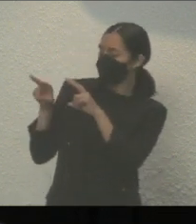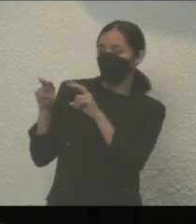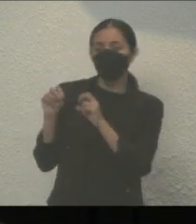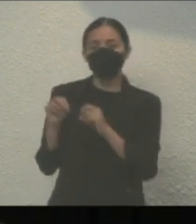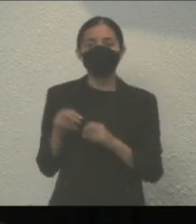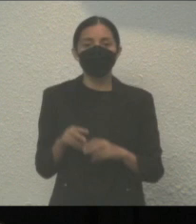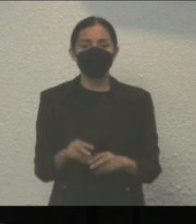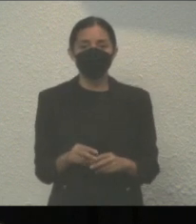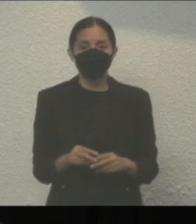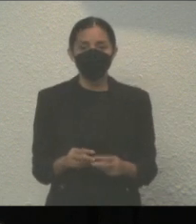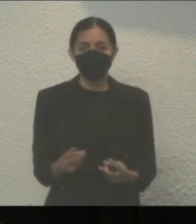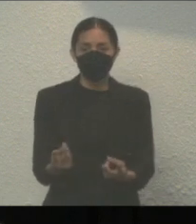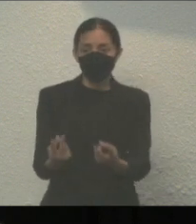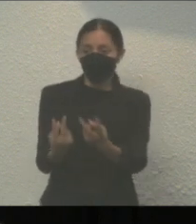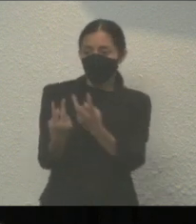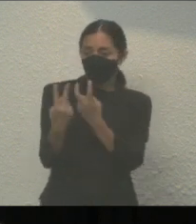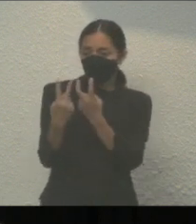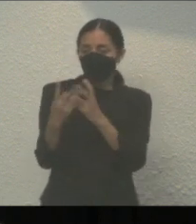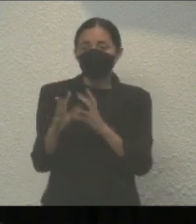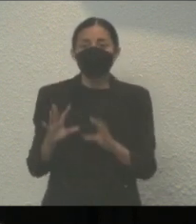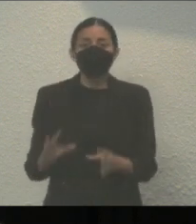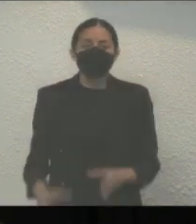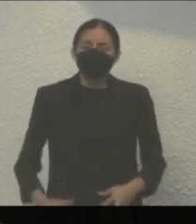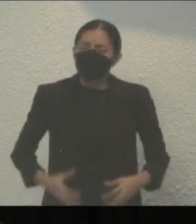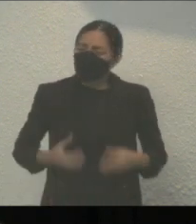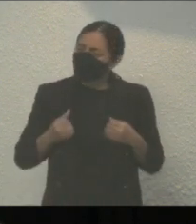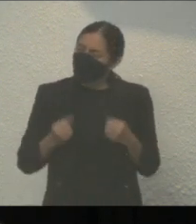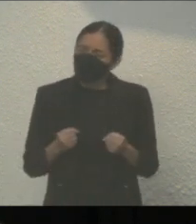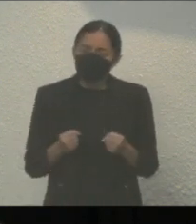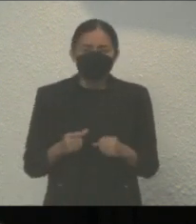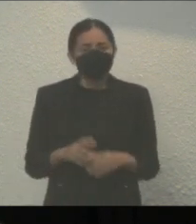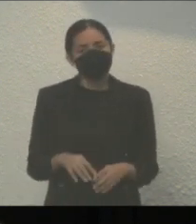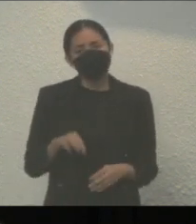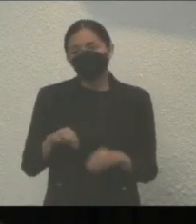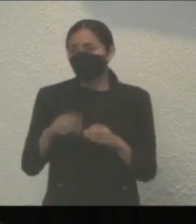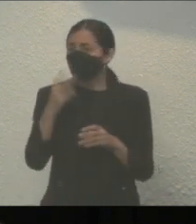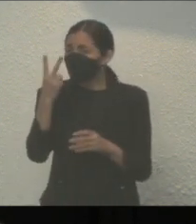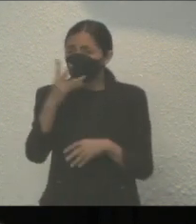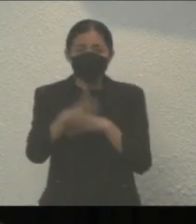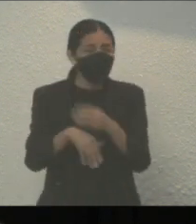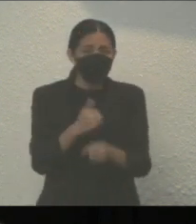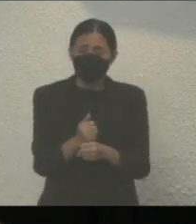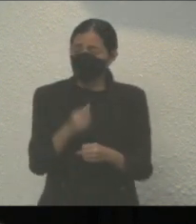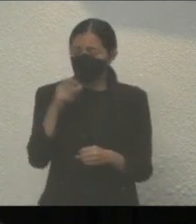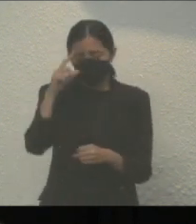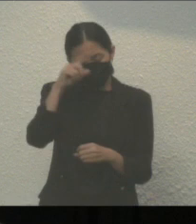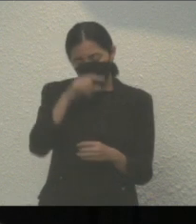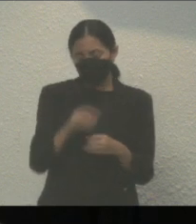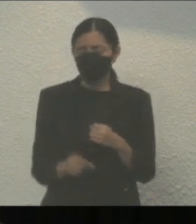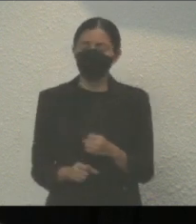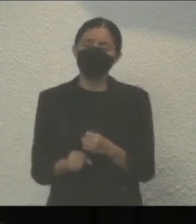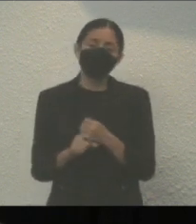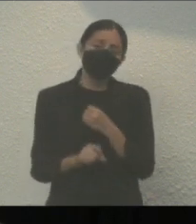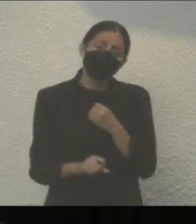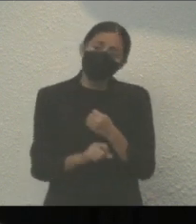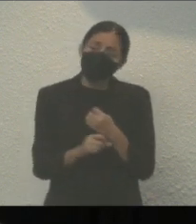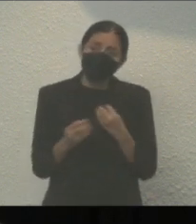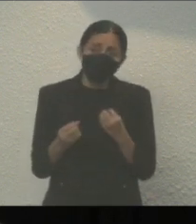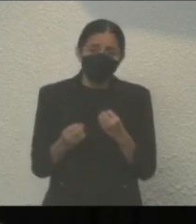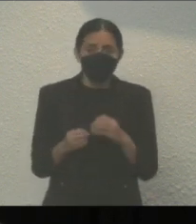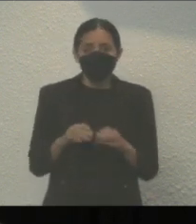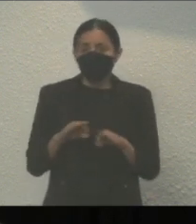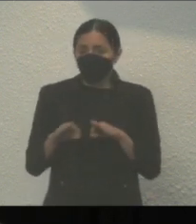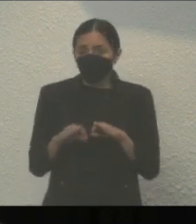y sobre todo por el enorme esfuerzo que hemos realizado durante estos 2 años. Gracias, gracias a